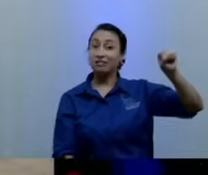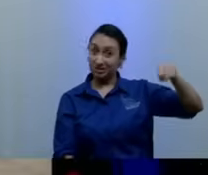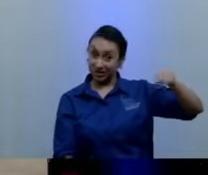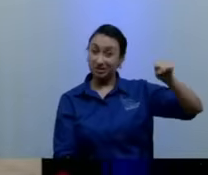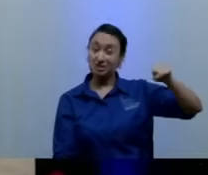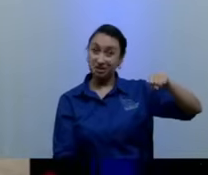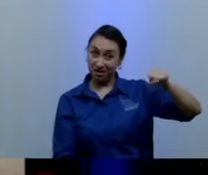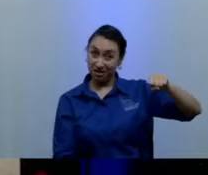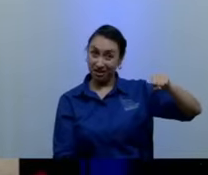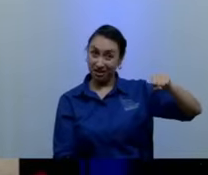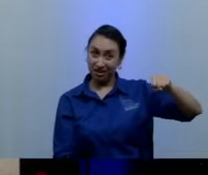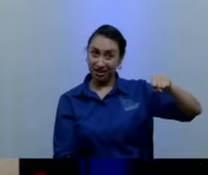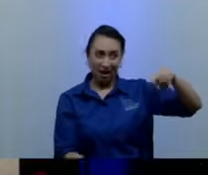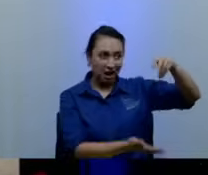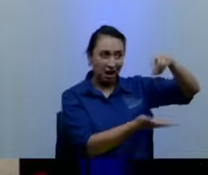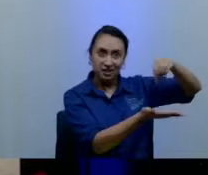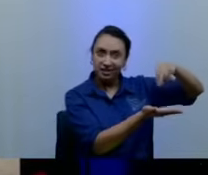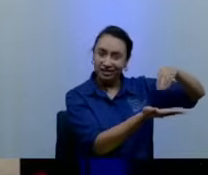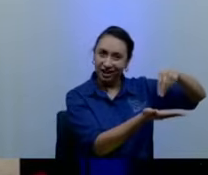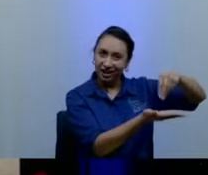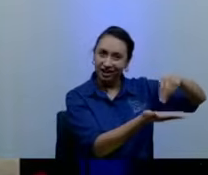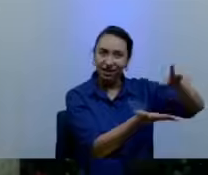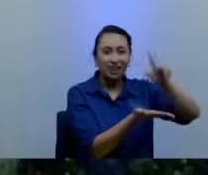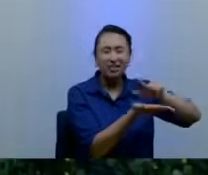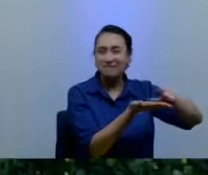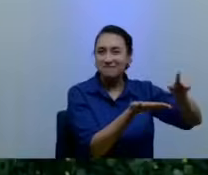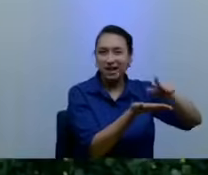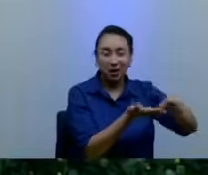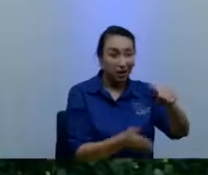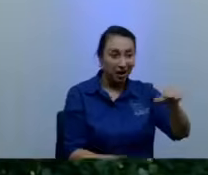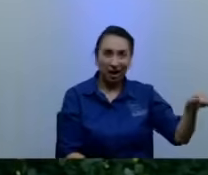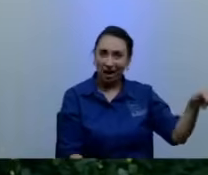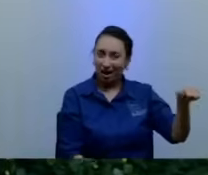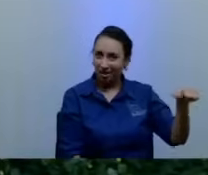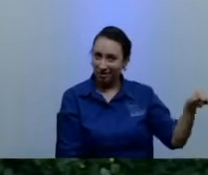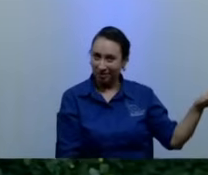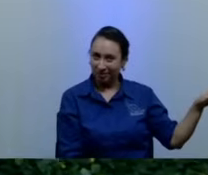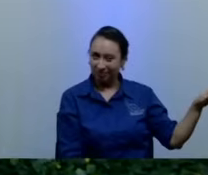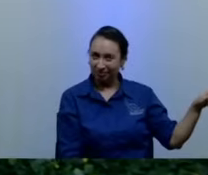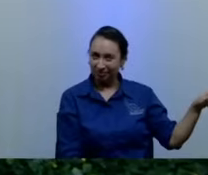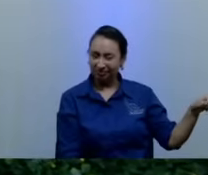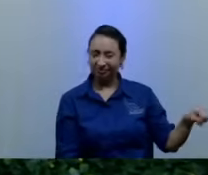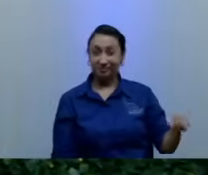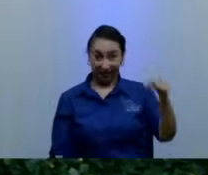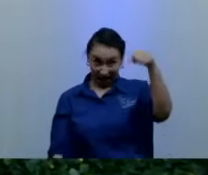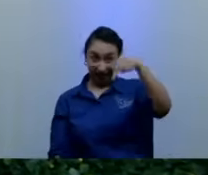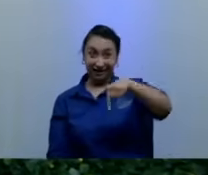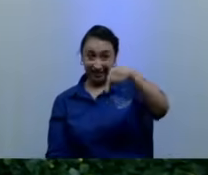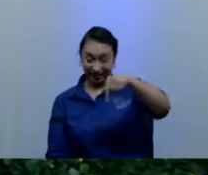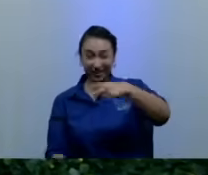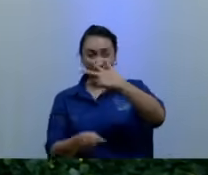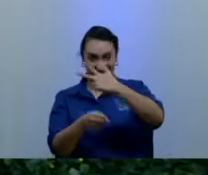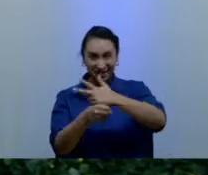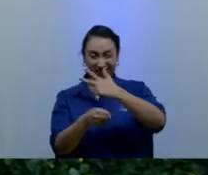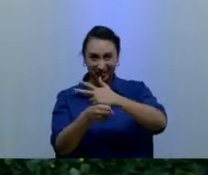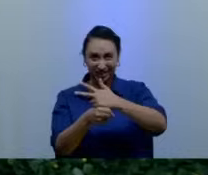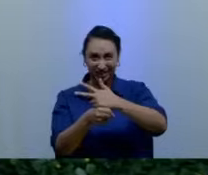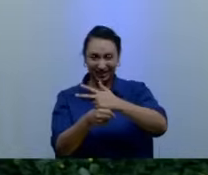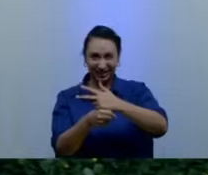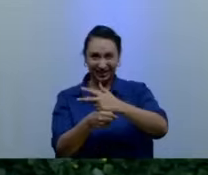Se terminó el problema. Pero eso fue un rema, o sea, no me podemos hacer doctrina, pero aquí hay una